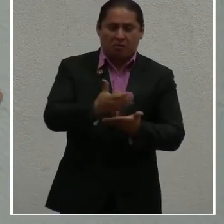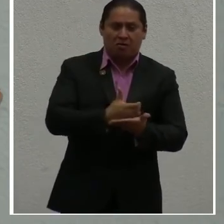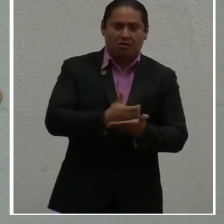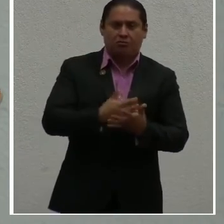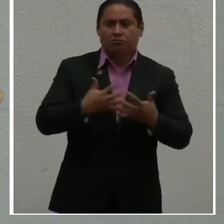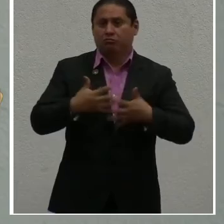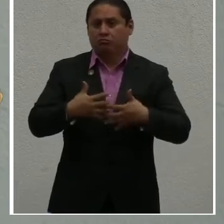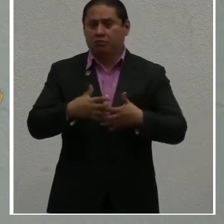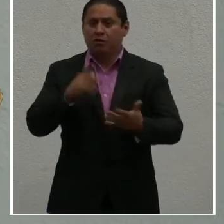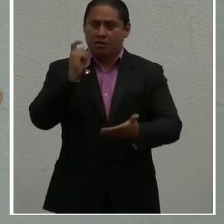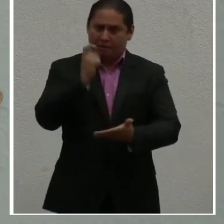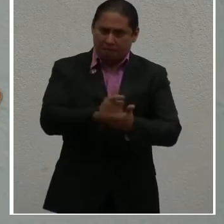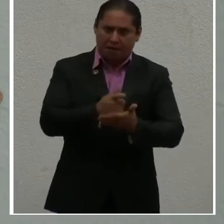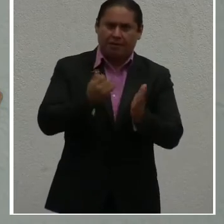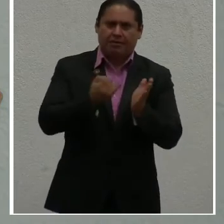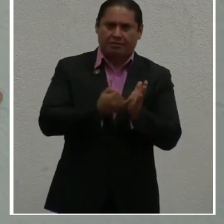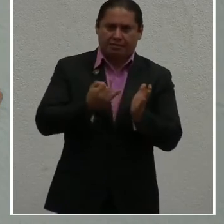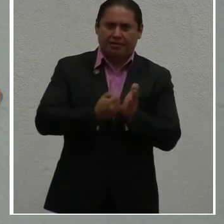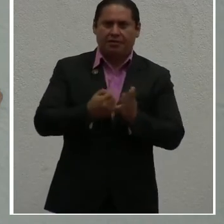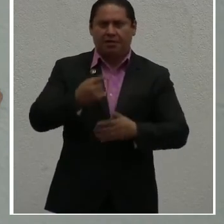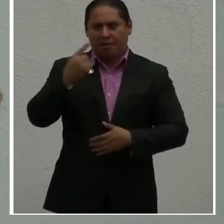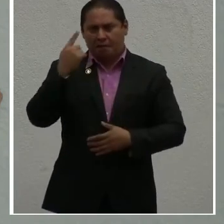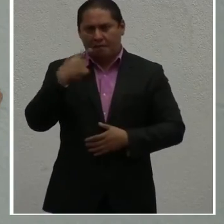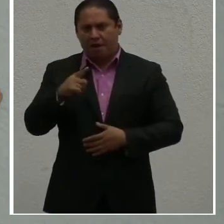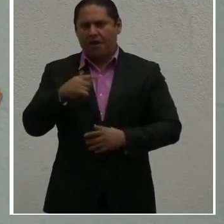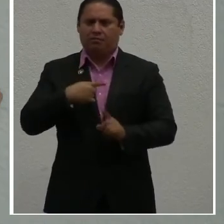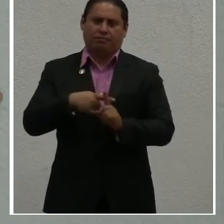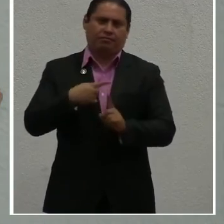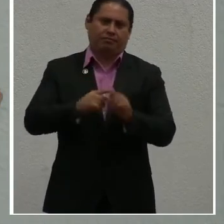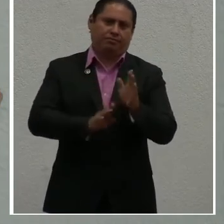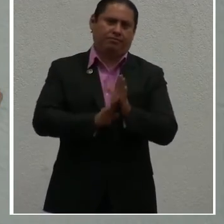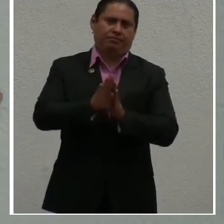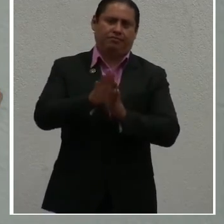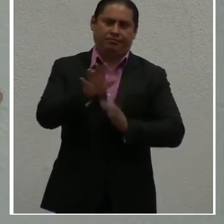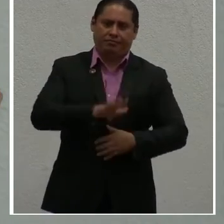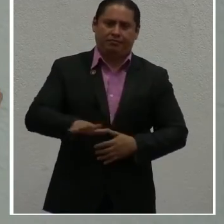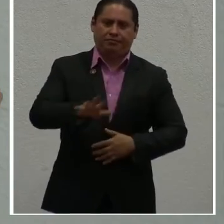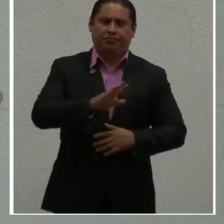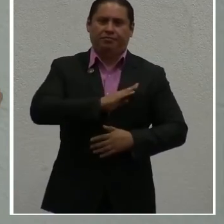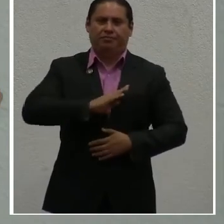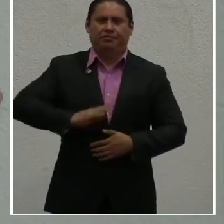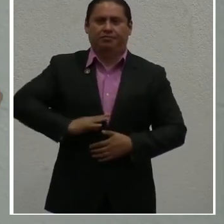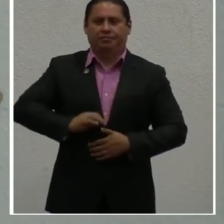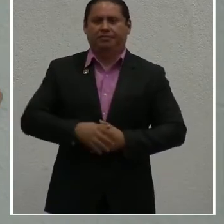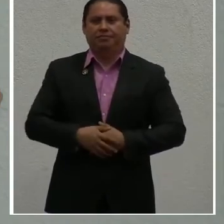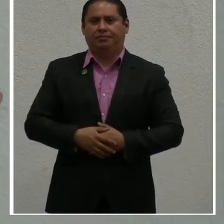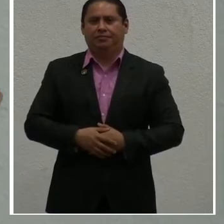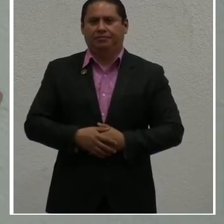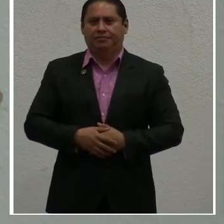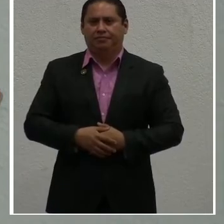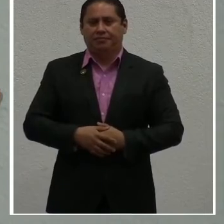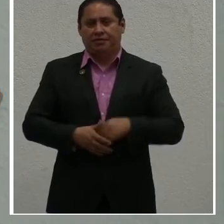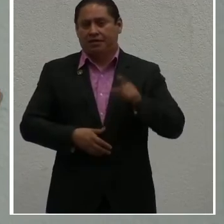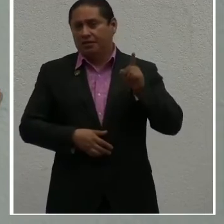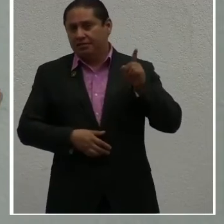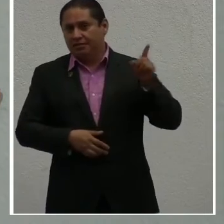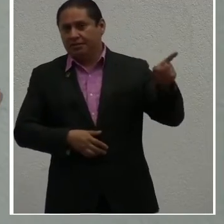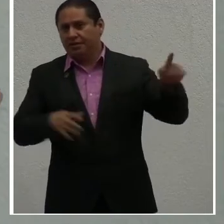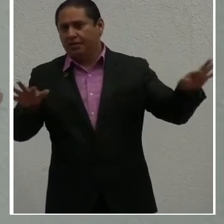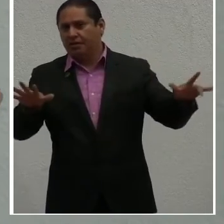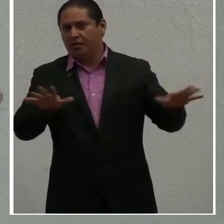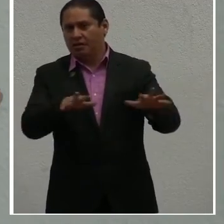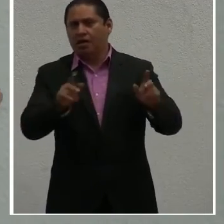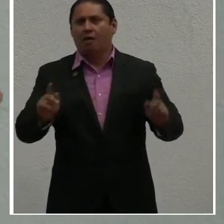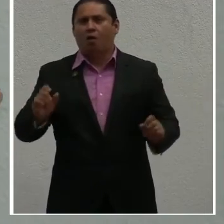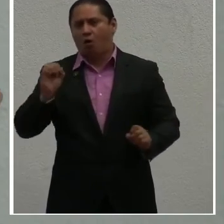Que paguen impuesto para que beneficien al pueblo. Y está que allá en la costa y en la zona de